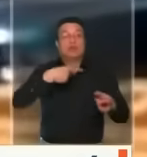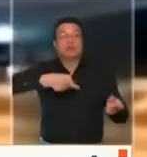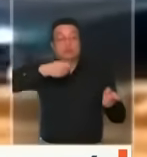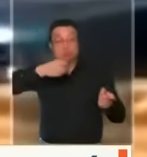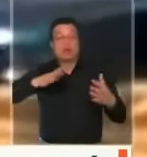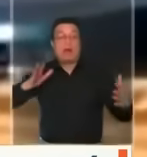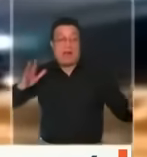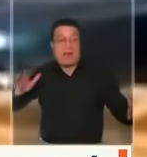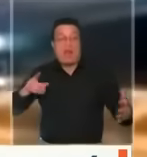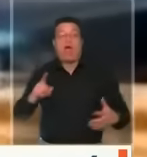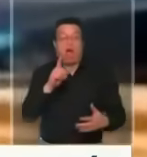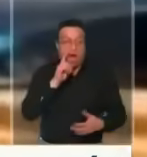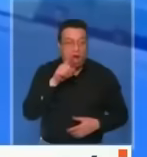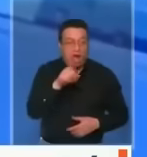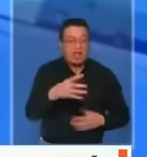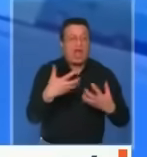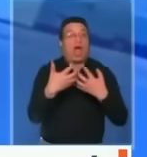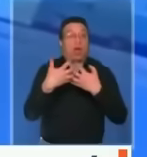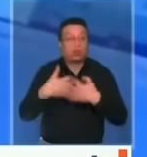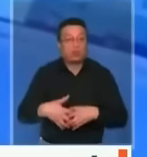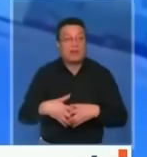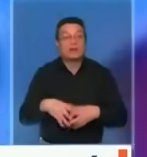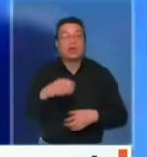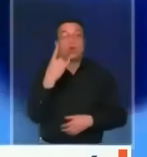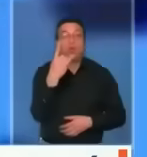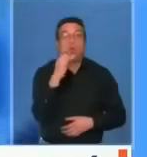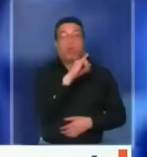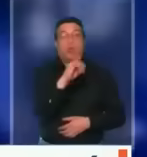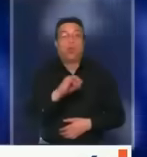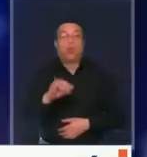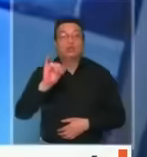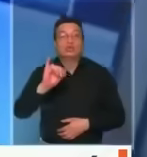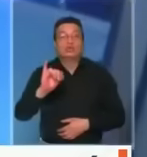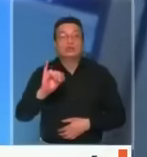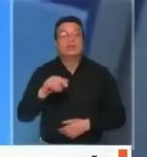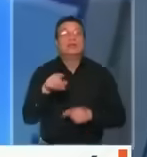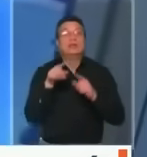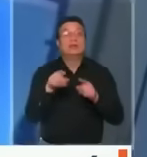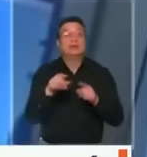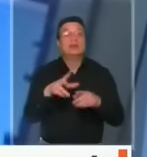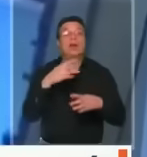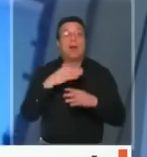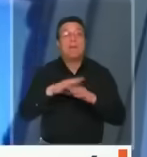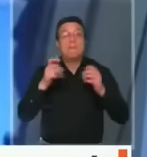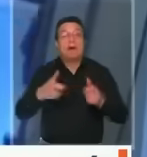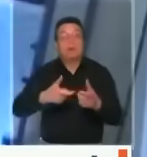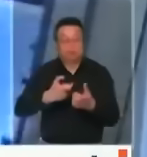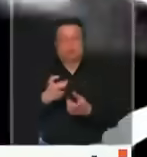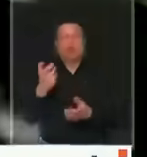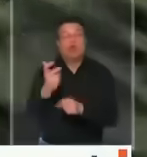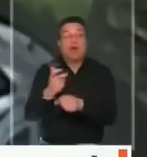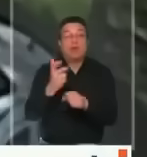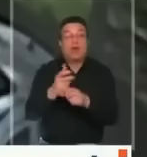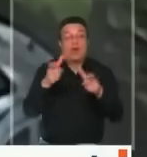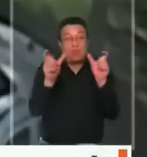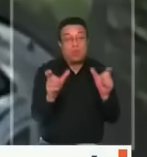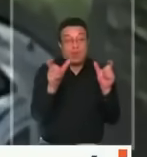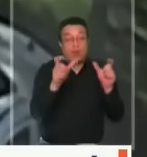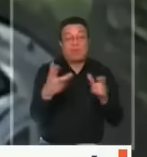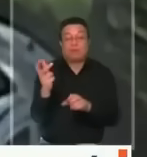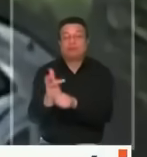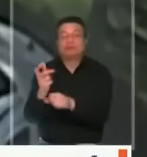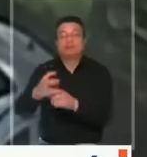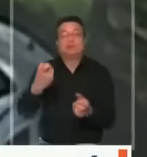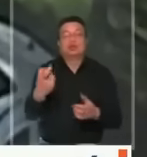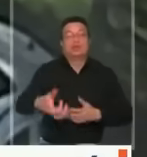al parecer armamento automático del tipo UCI, más sustracción de los revólveres de los vigilantes. Etapas tales como las